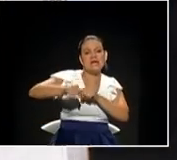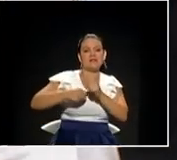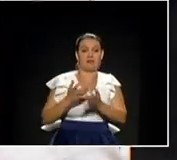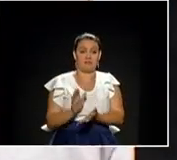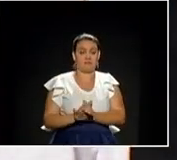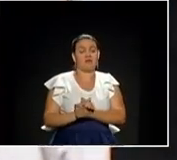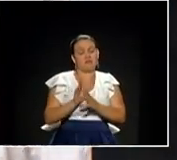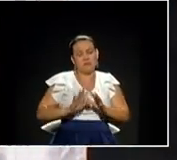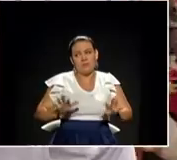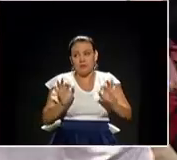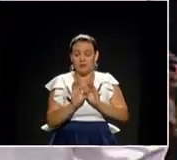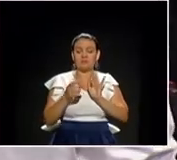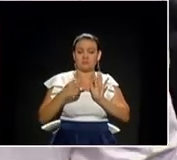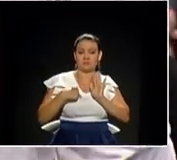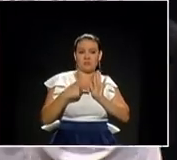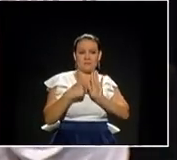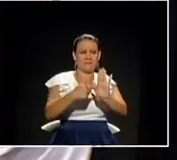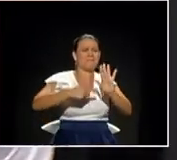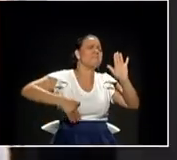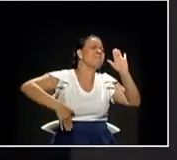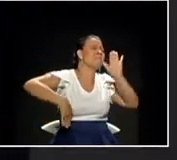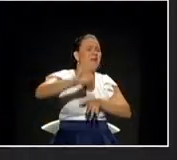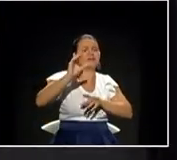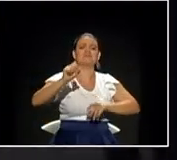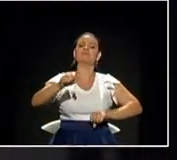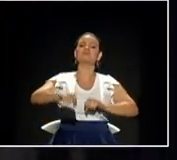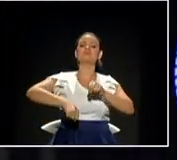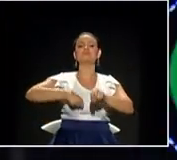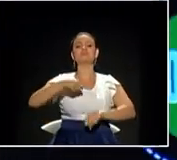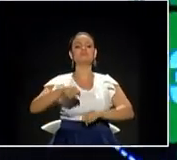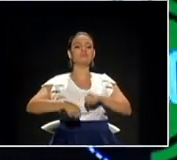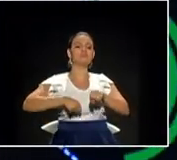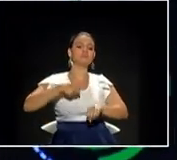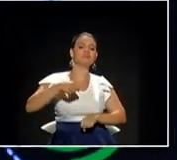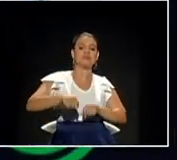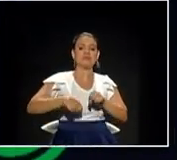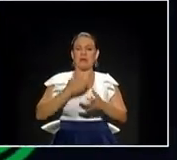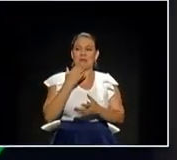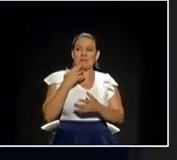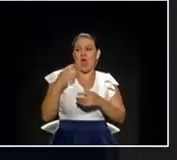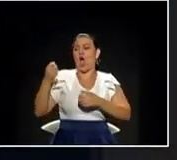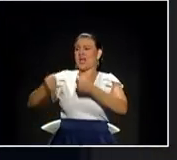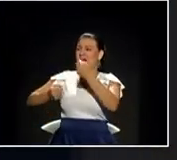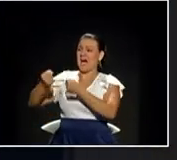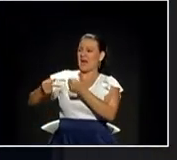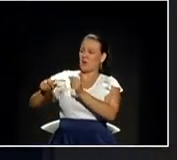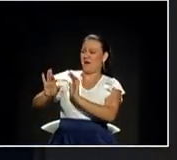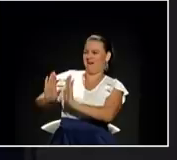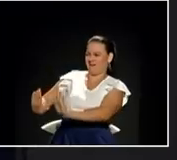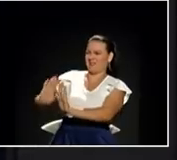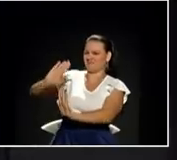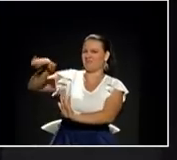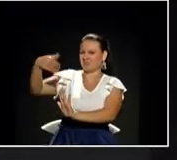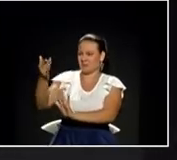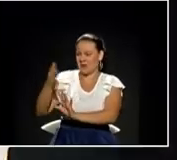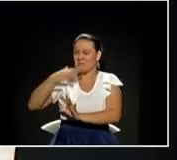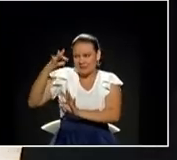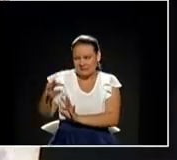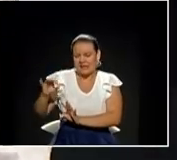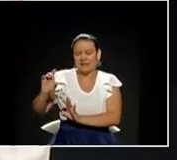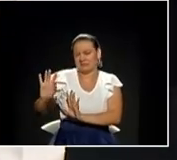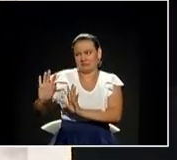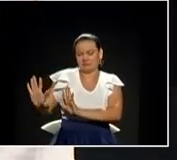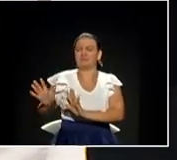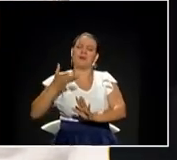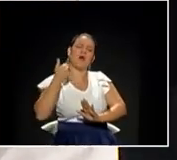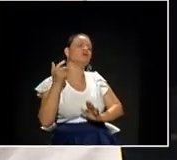montaré más en bicicleta porque sé que haciendo uso racional del vehículo sólo utilizándolo cuando no necesitemos vamos bajando la problemática que